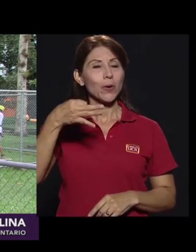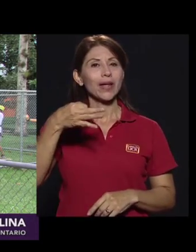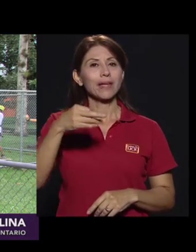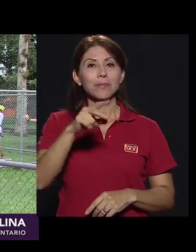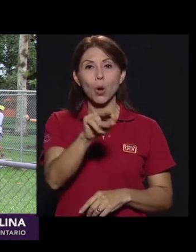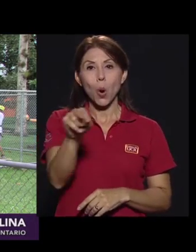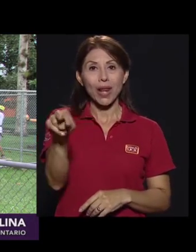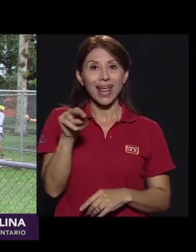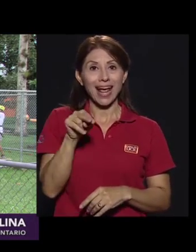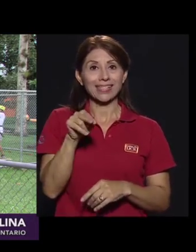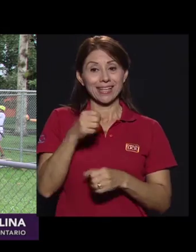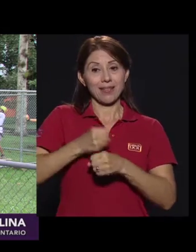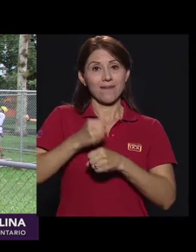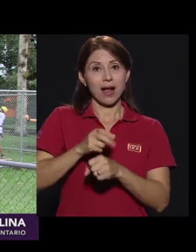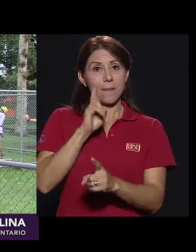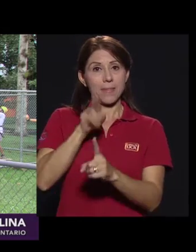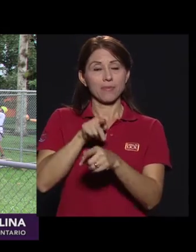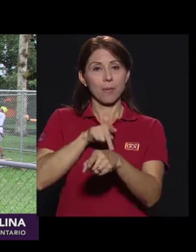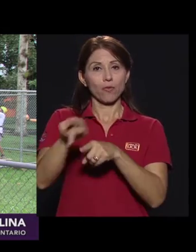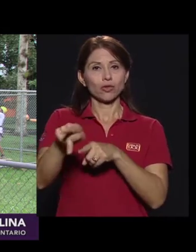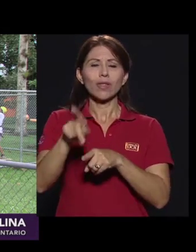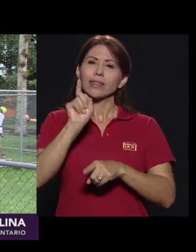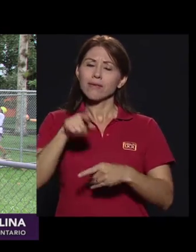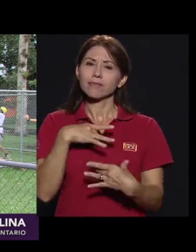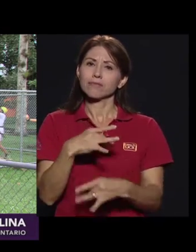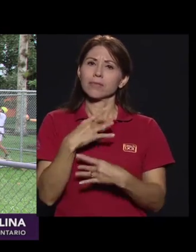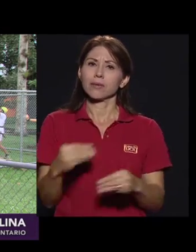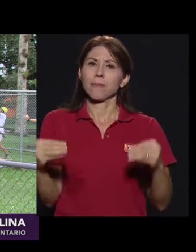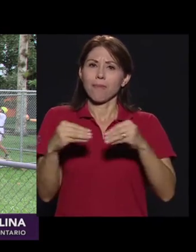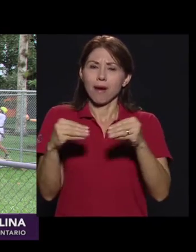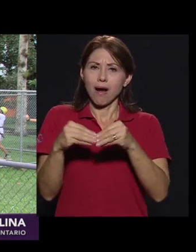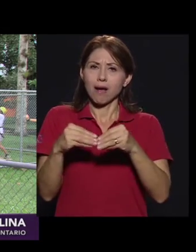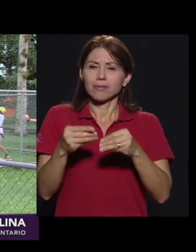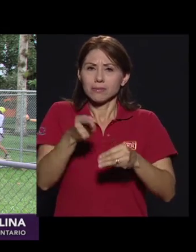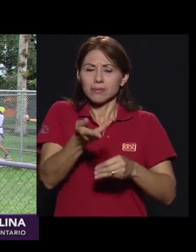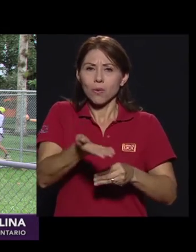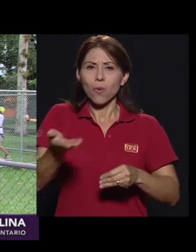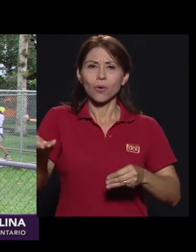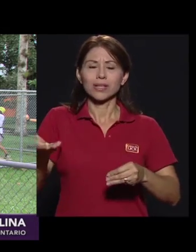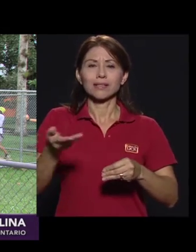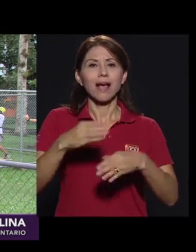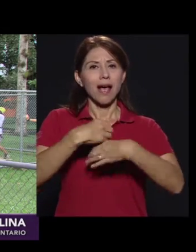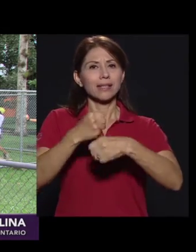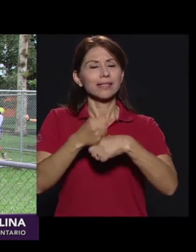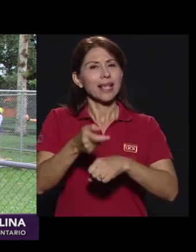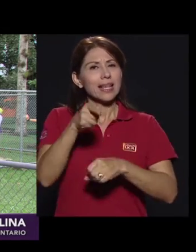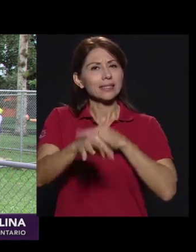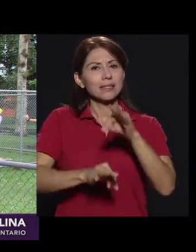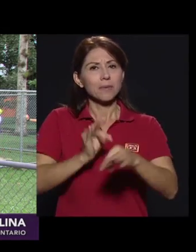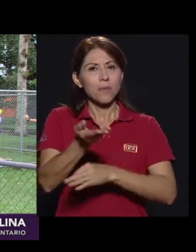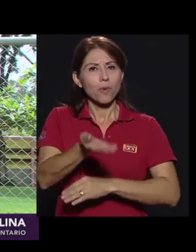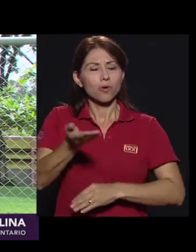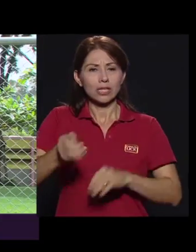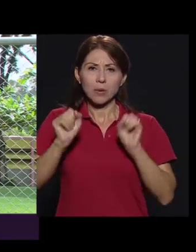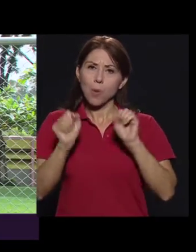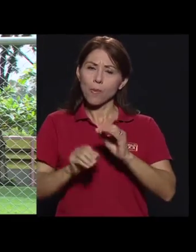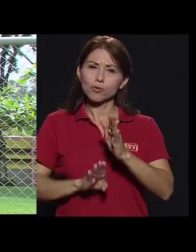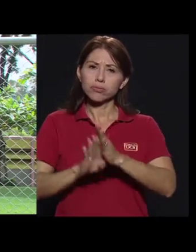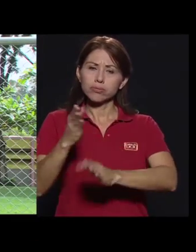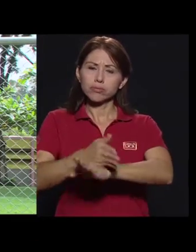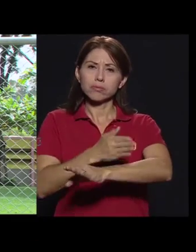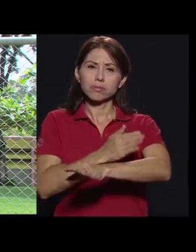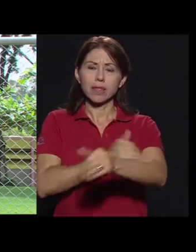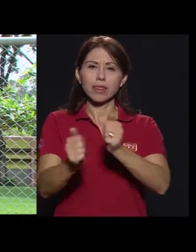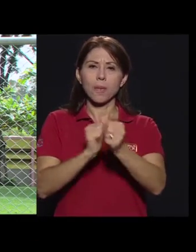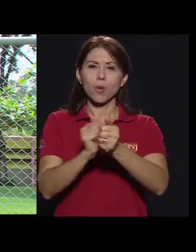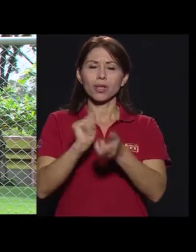colegas de la profesión deberían interesarse más en este tipo de cosas, realizar este tipo de cosas para poder entonces avanzar en esto que es el